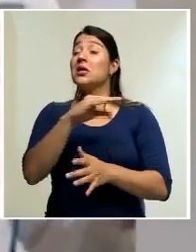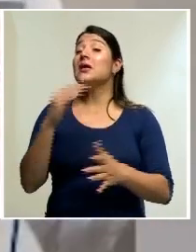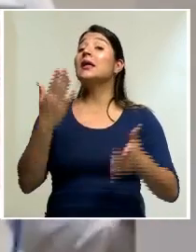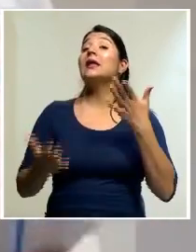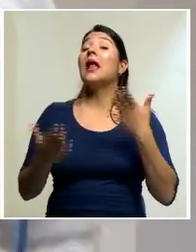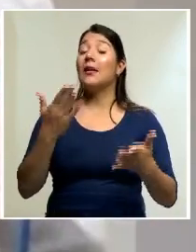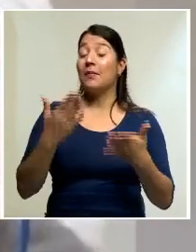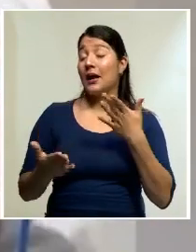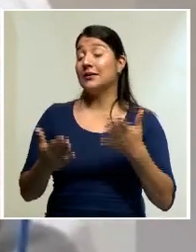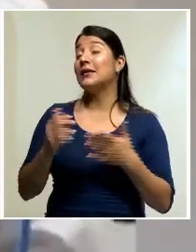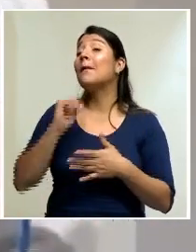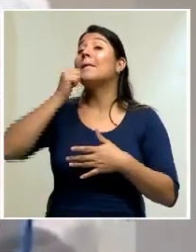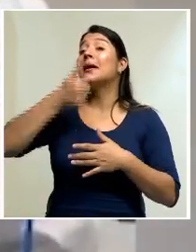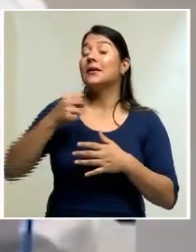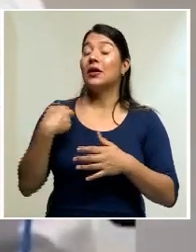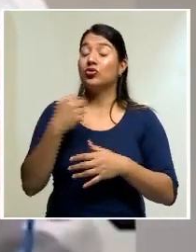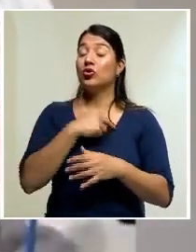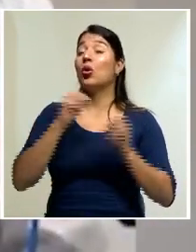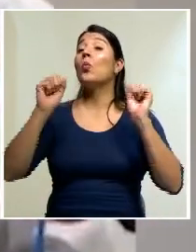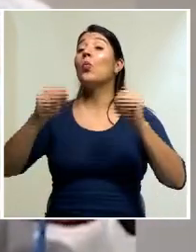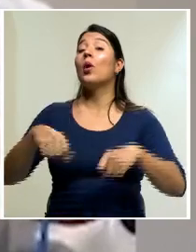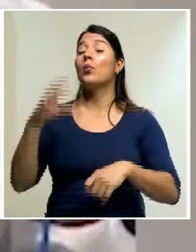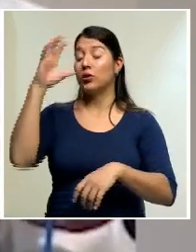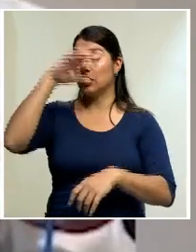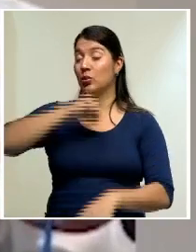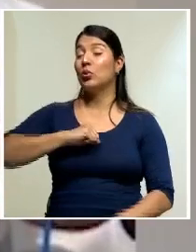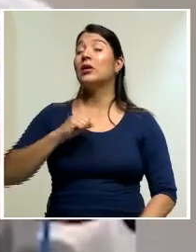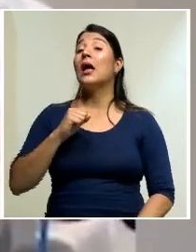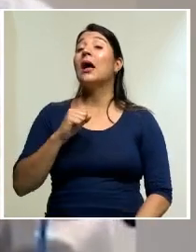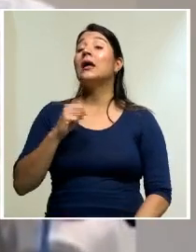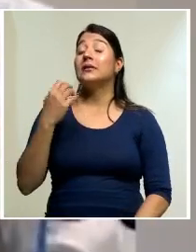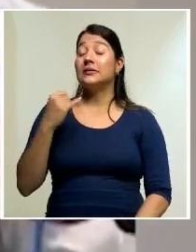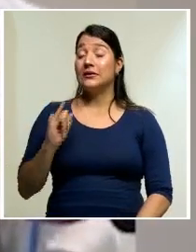posiblemente incluso hasta mañana nos daremos cuenta